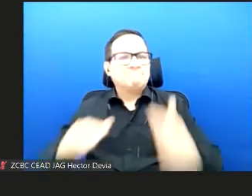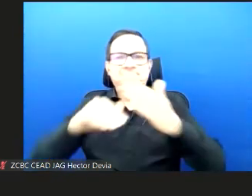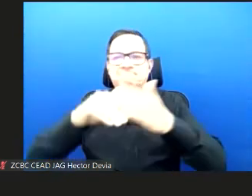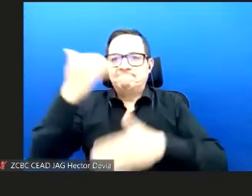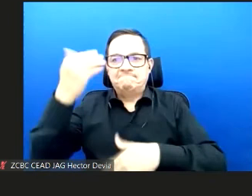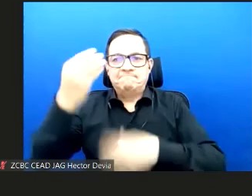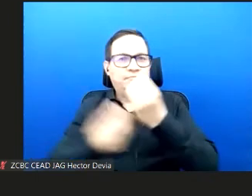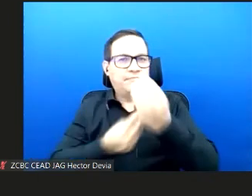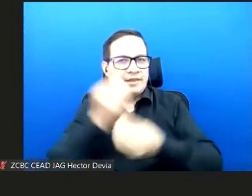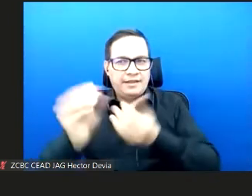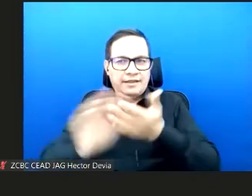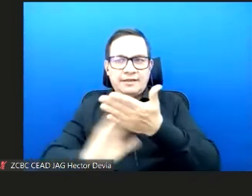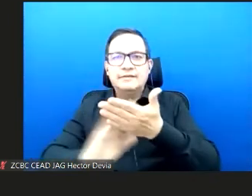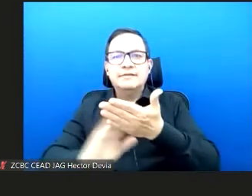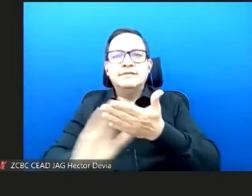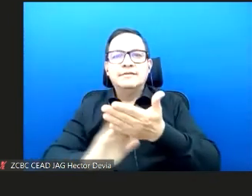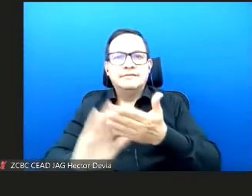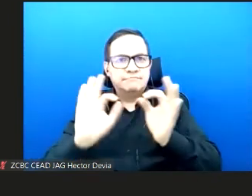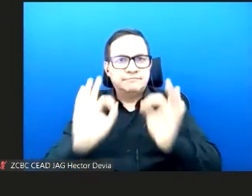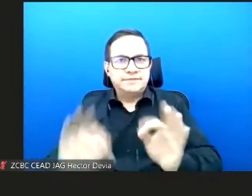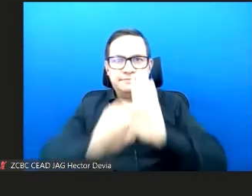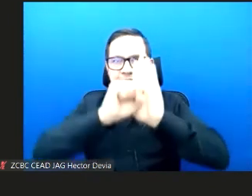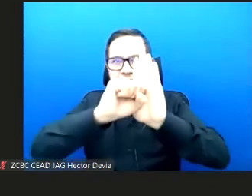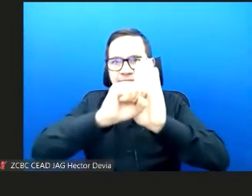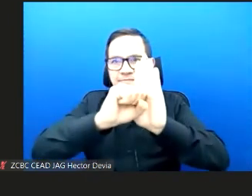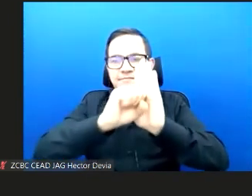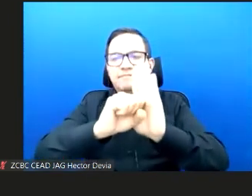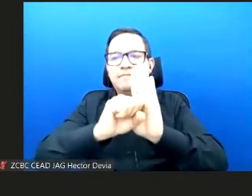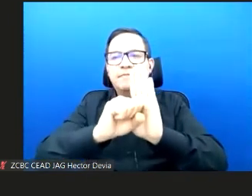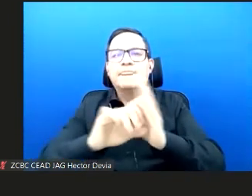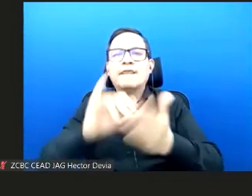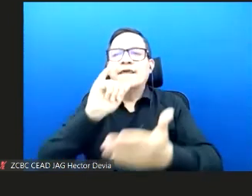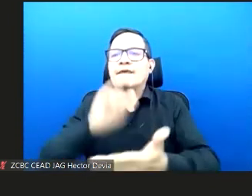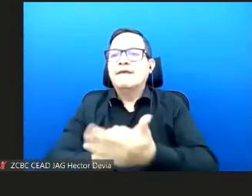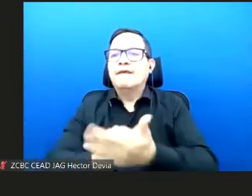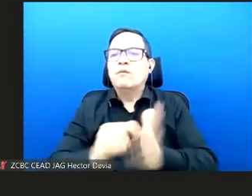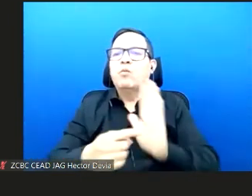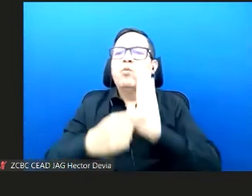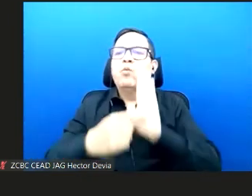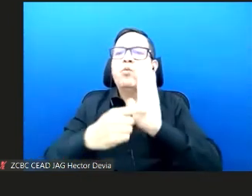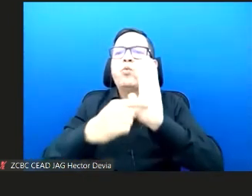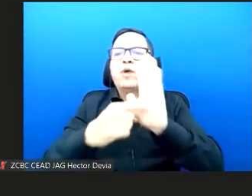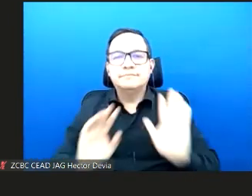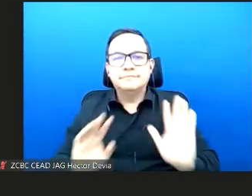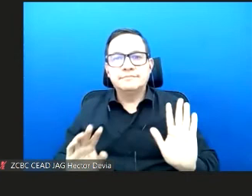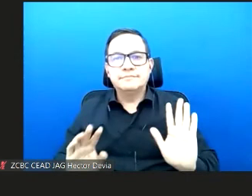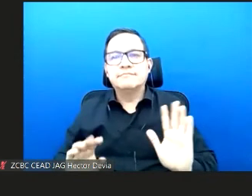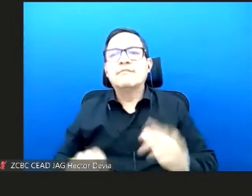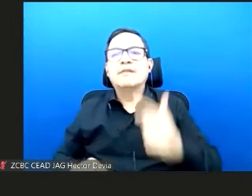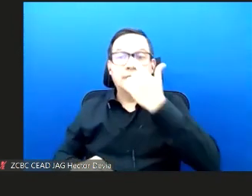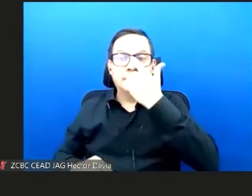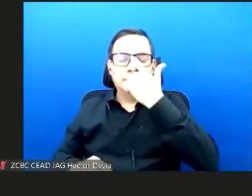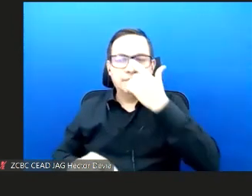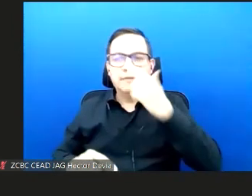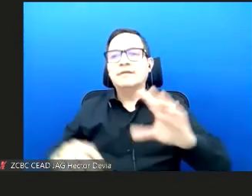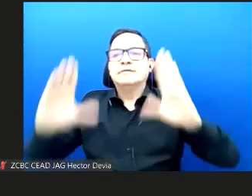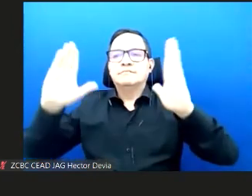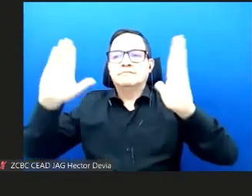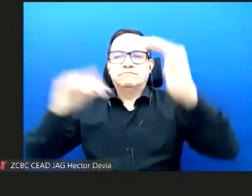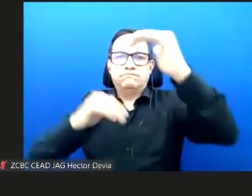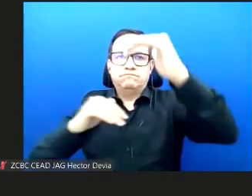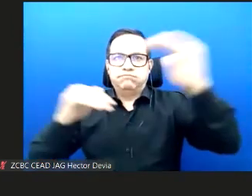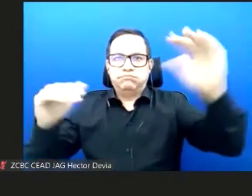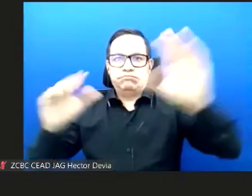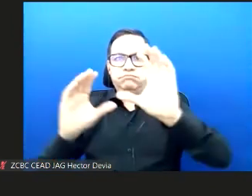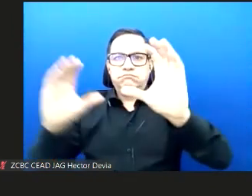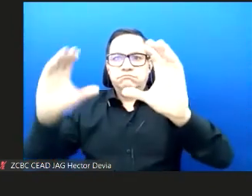la representación. Bueno, tenemos esta nuestra representación, ¿no? El conjunto universal, nuestros 3 conjuntos A, B